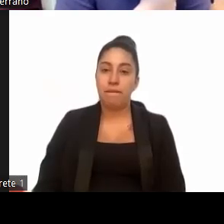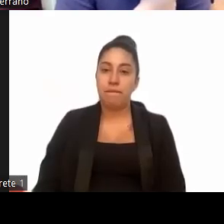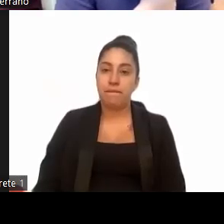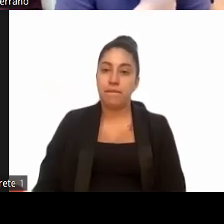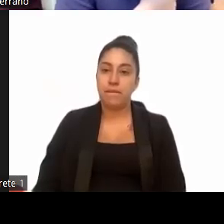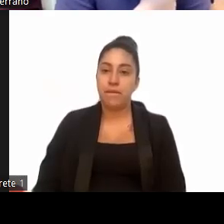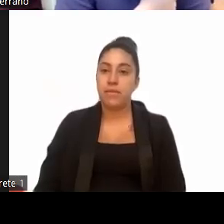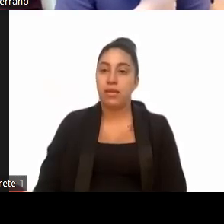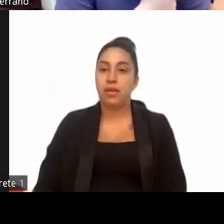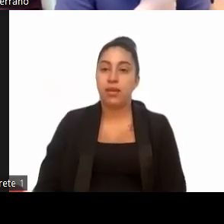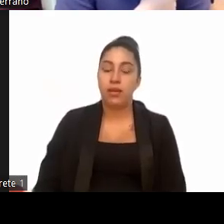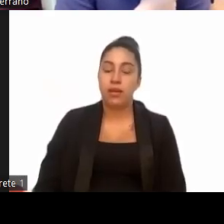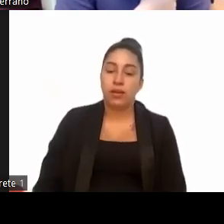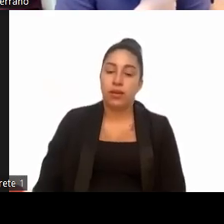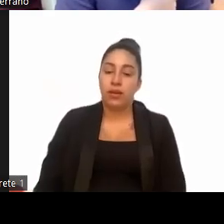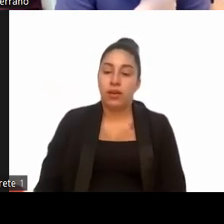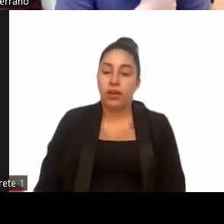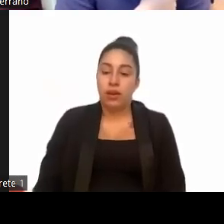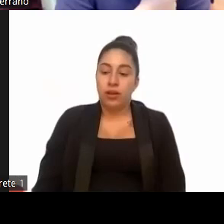12.